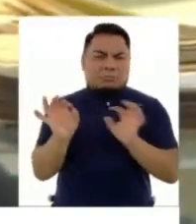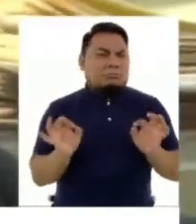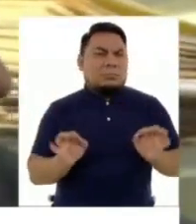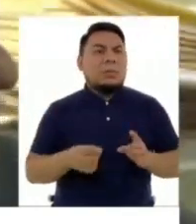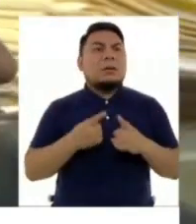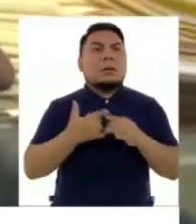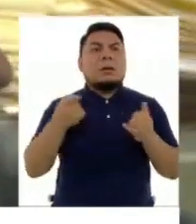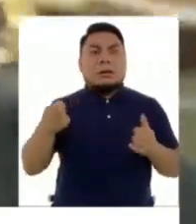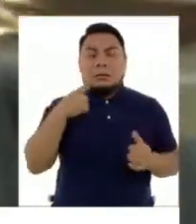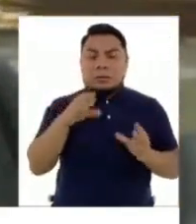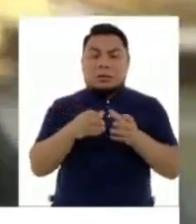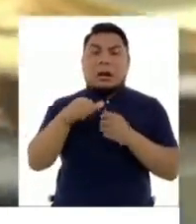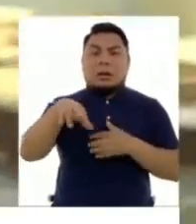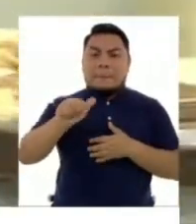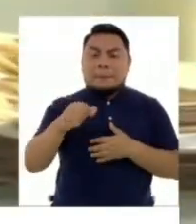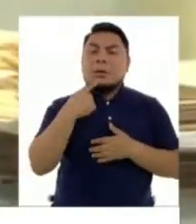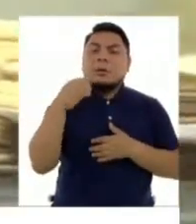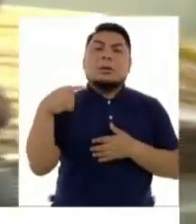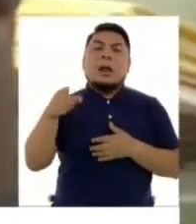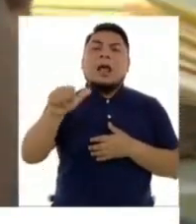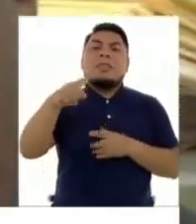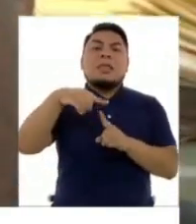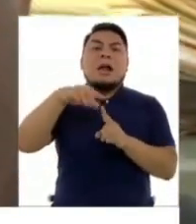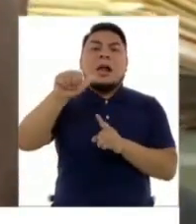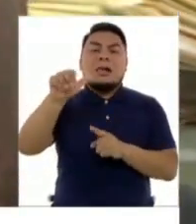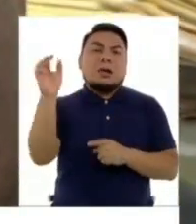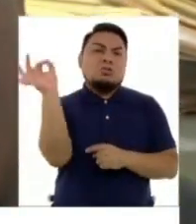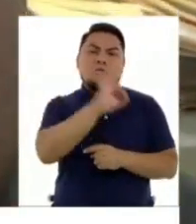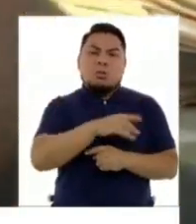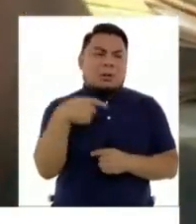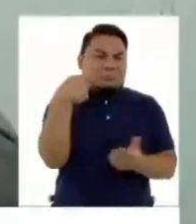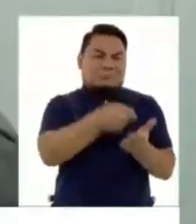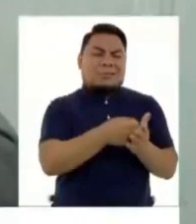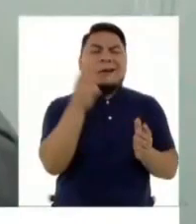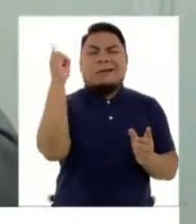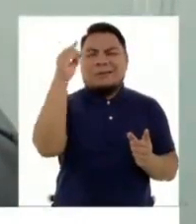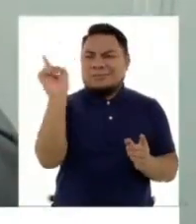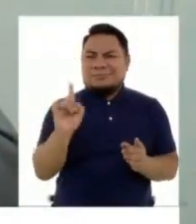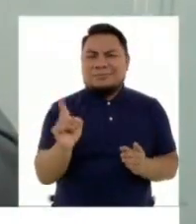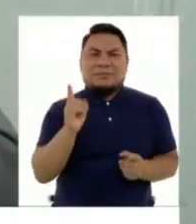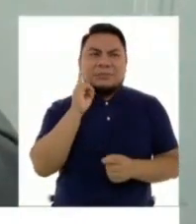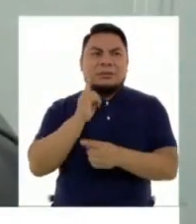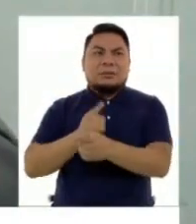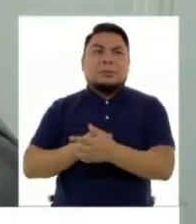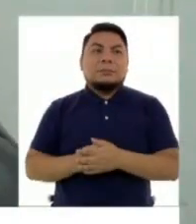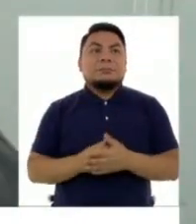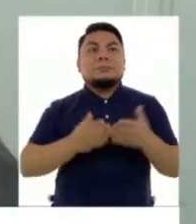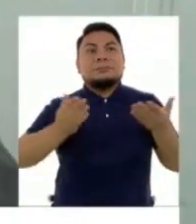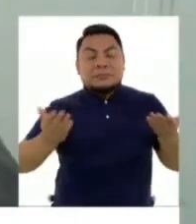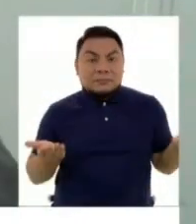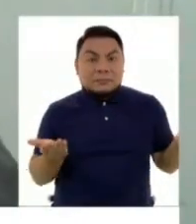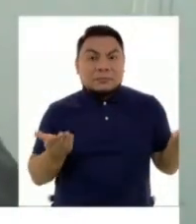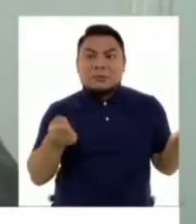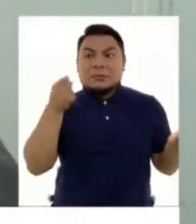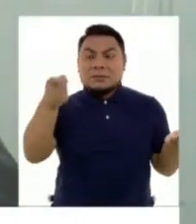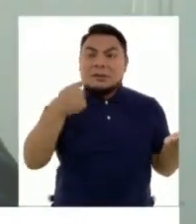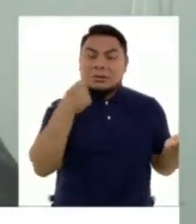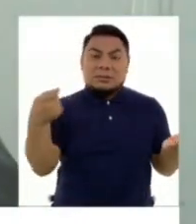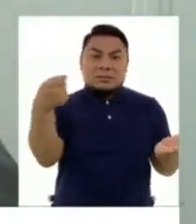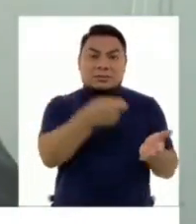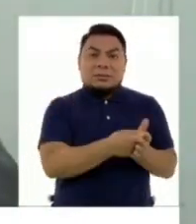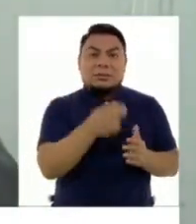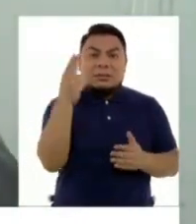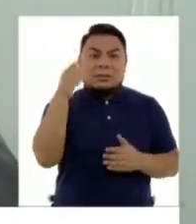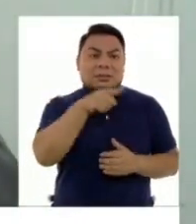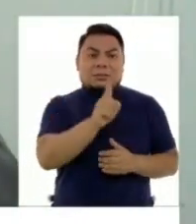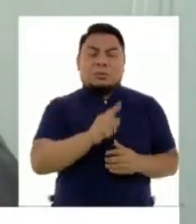Partido Aprista dijo que Atala nunca le entregó dinero a Alan García. Señalando inclusive un periodo de tiempo en que Alan García ya no